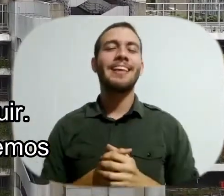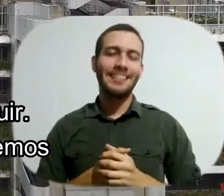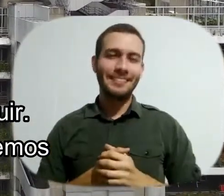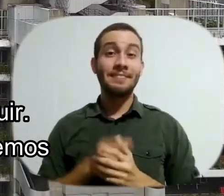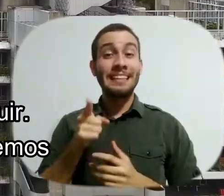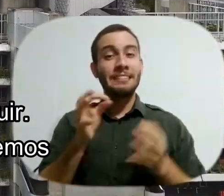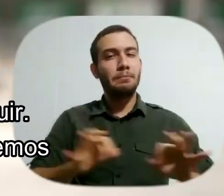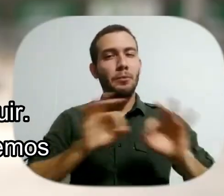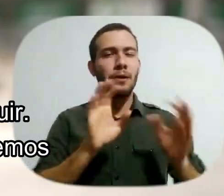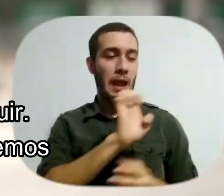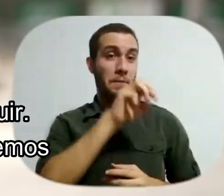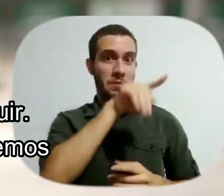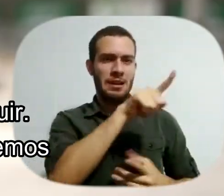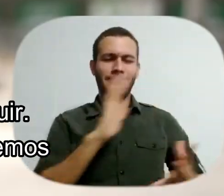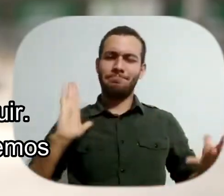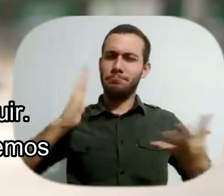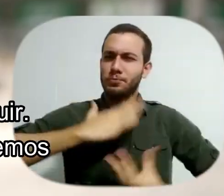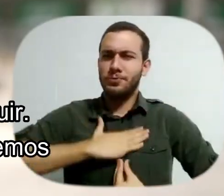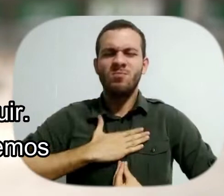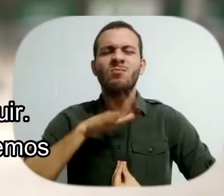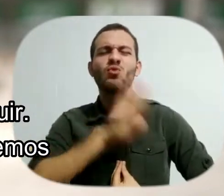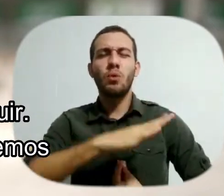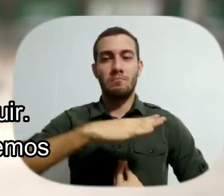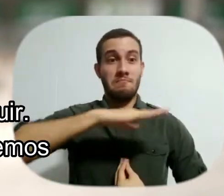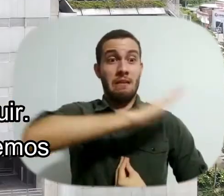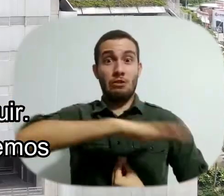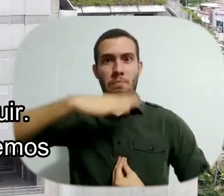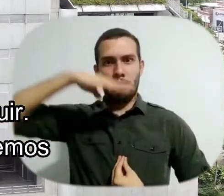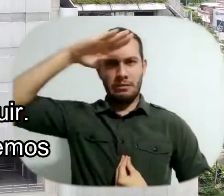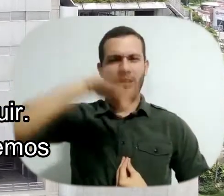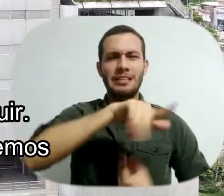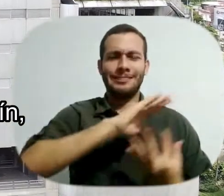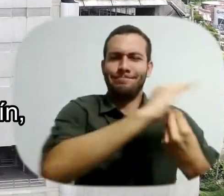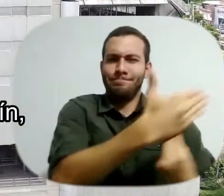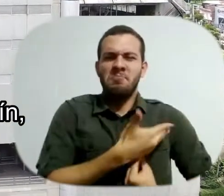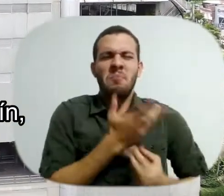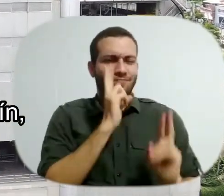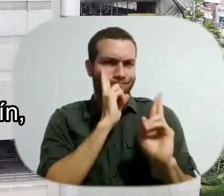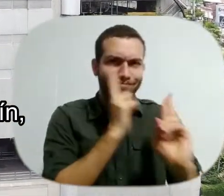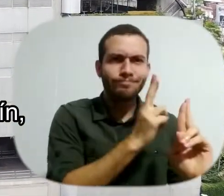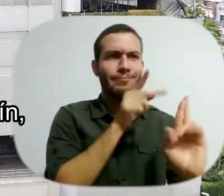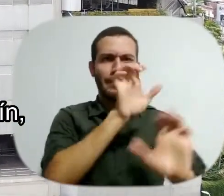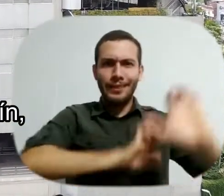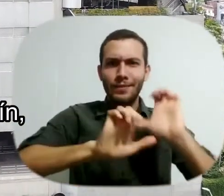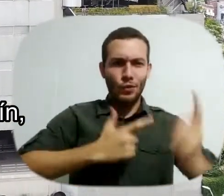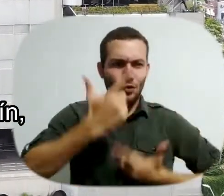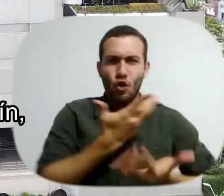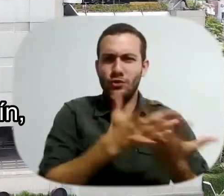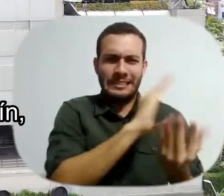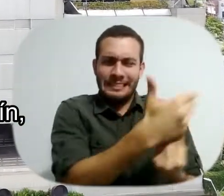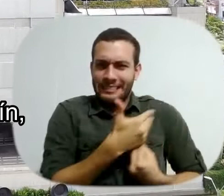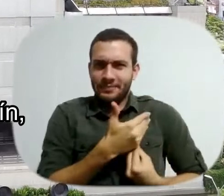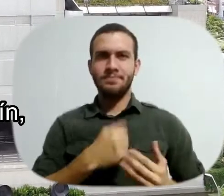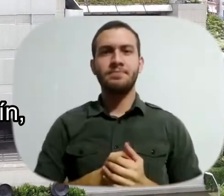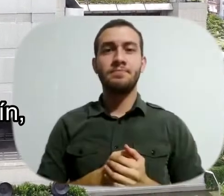que tanto nos ha costado construir. EPM es un patrimonio público, el más importante que tenemos en Antioquia, el más importante que tenemos en Medellín. Tenemos